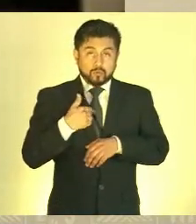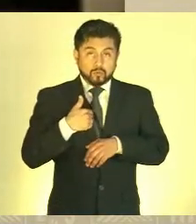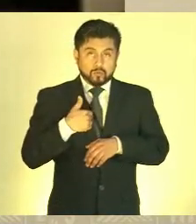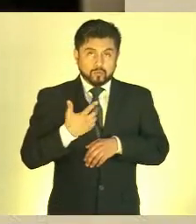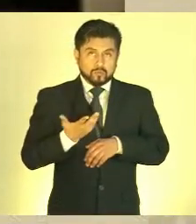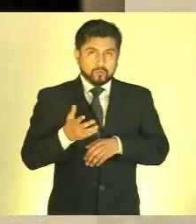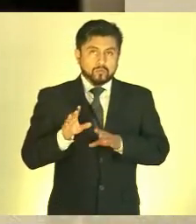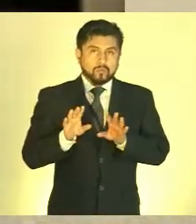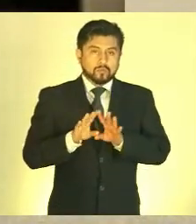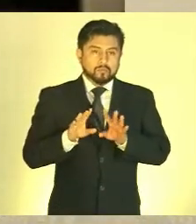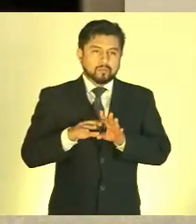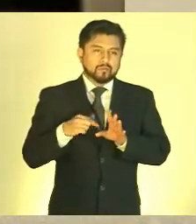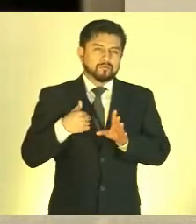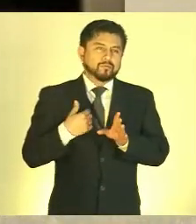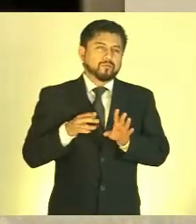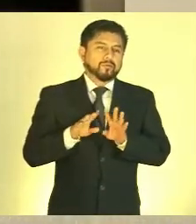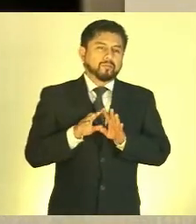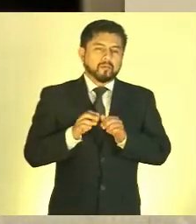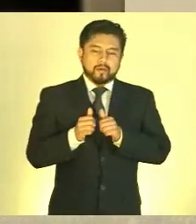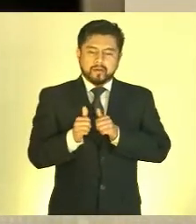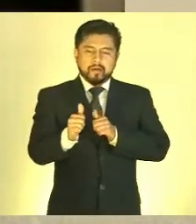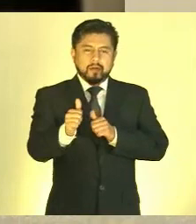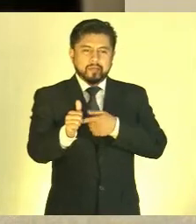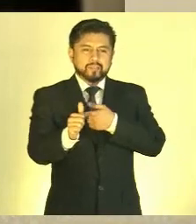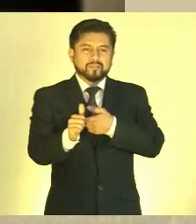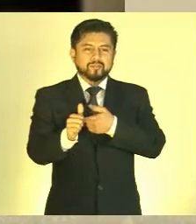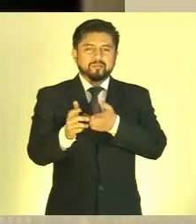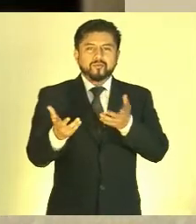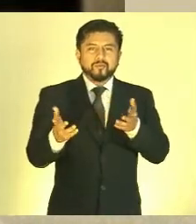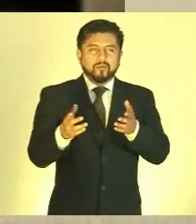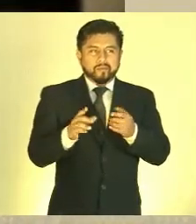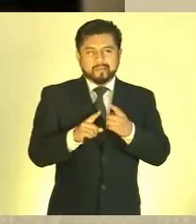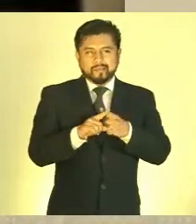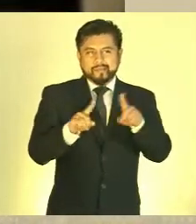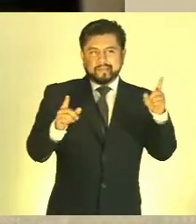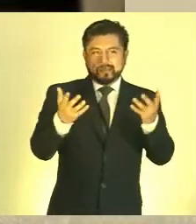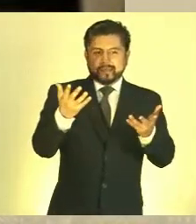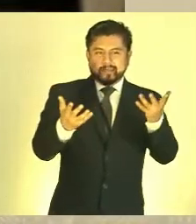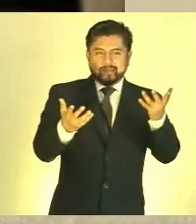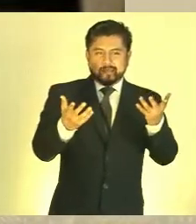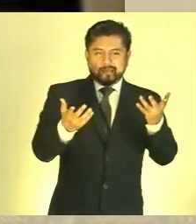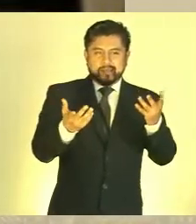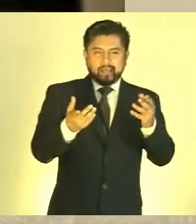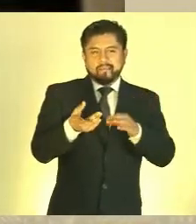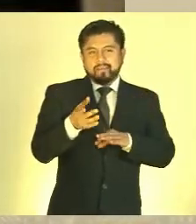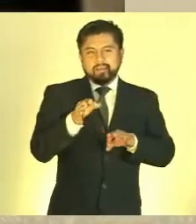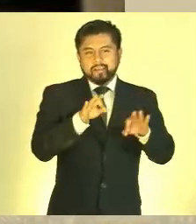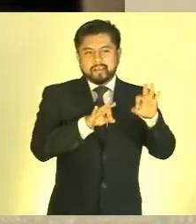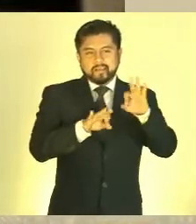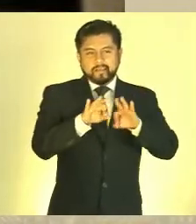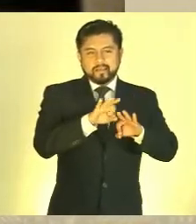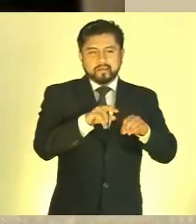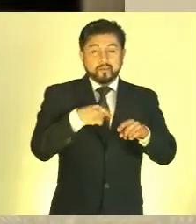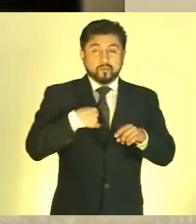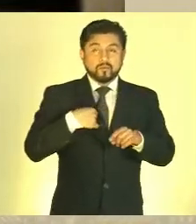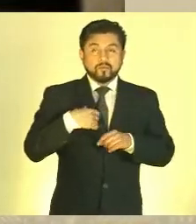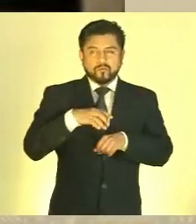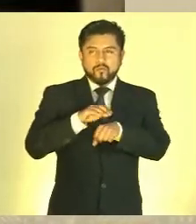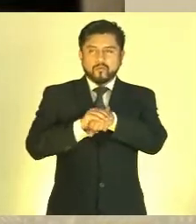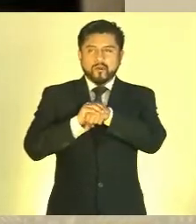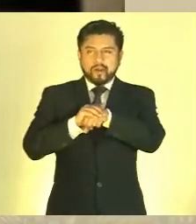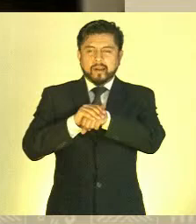ventaja, por ejemplo, con respecto a los físicos. Tengo un colega escritor que es físico, que es